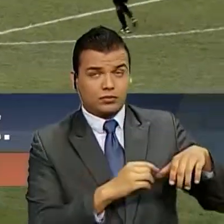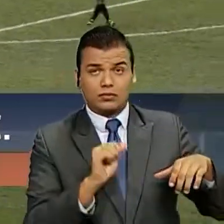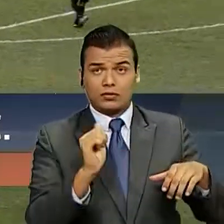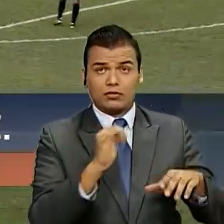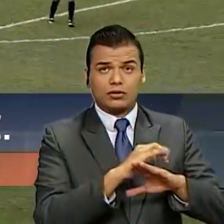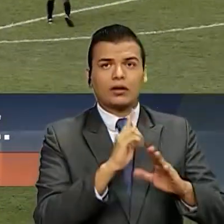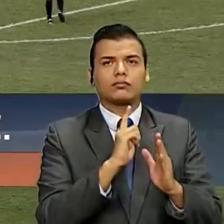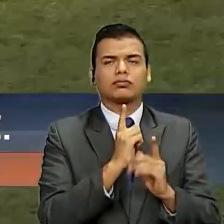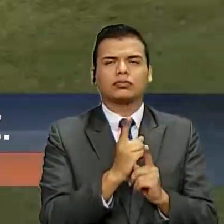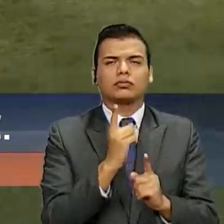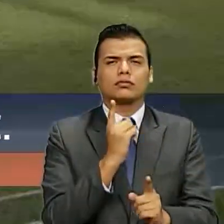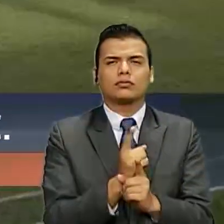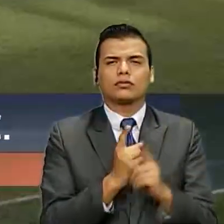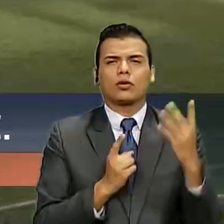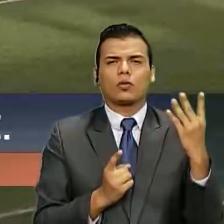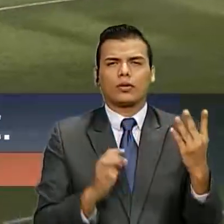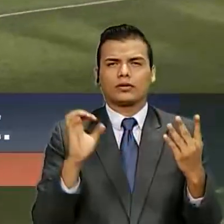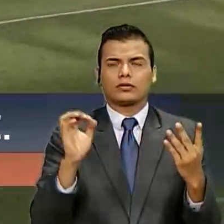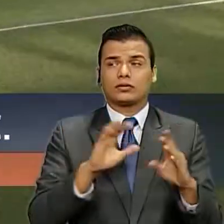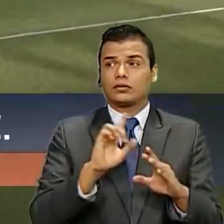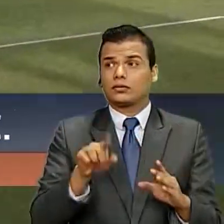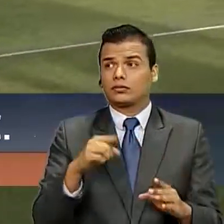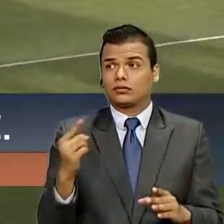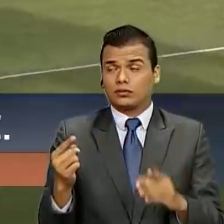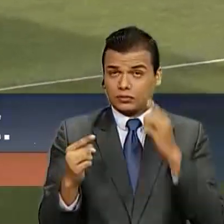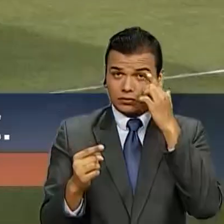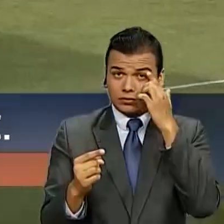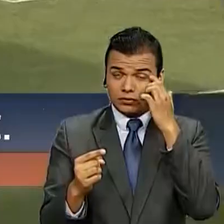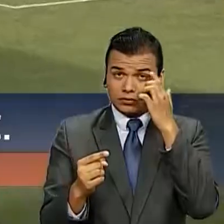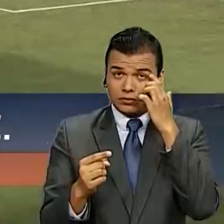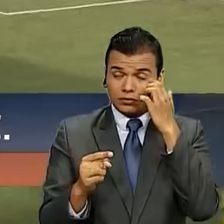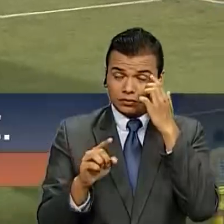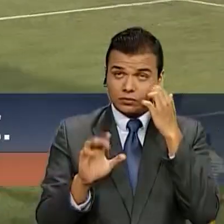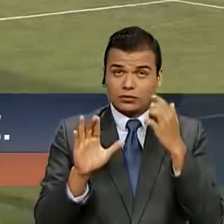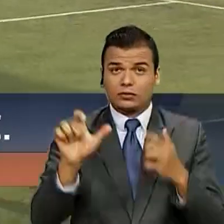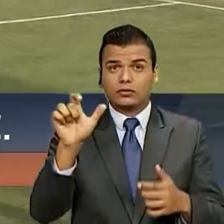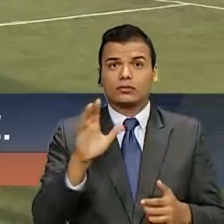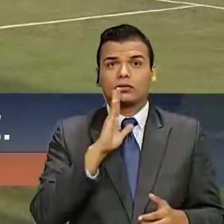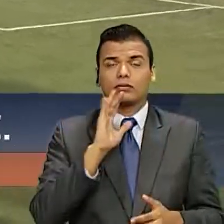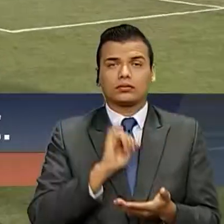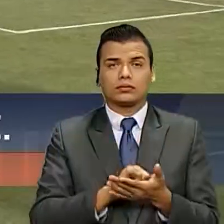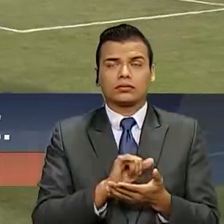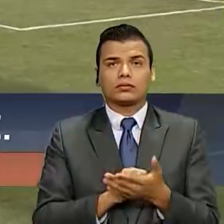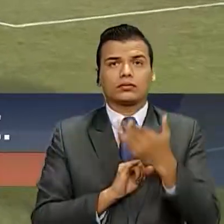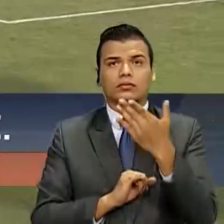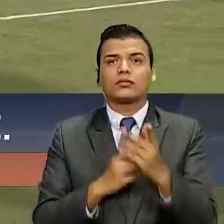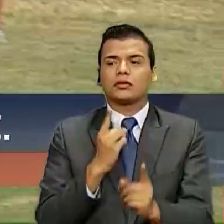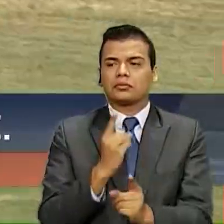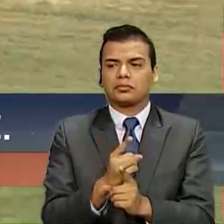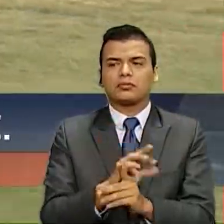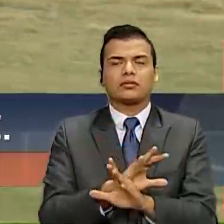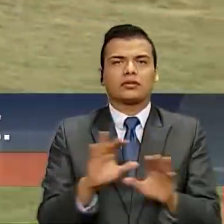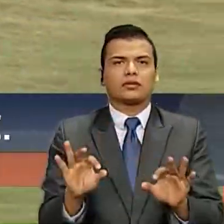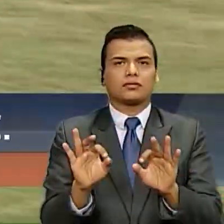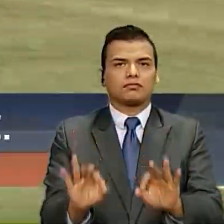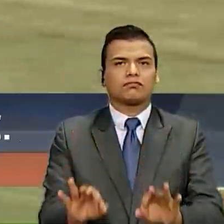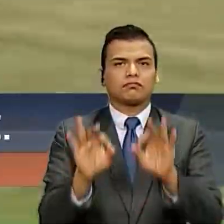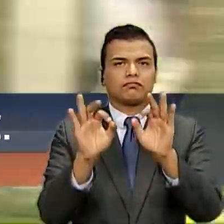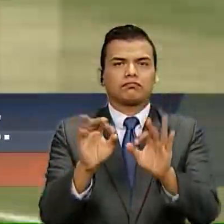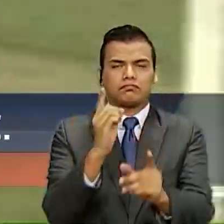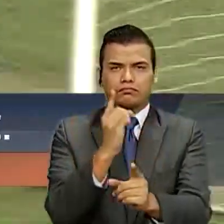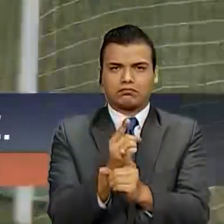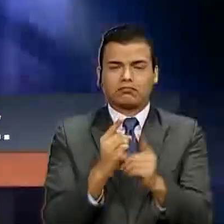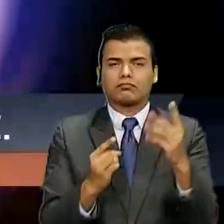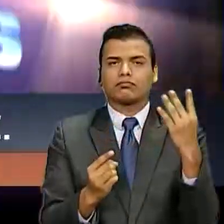el 4-0. El descuento para el Chagui Fútbol Club fue obra de David Ninko, quien definió de cabeza luego de un tiro libre para